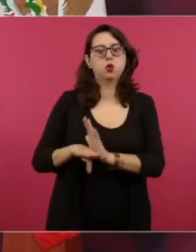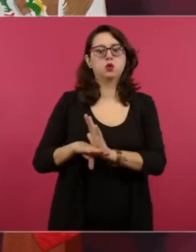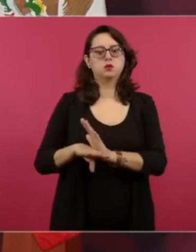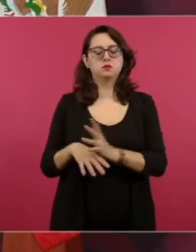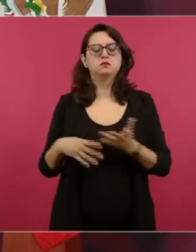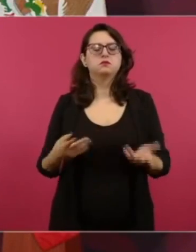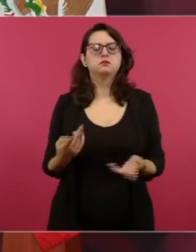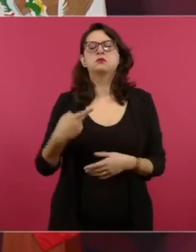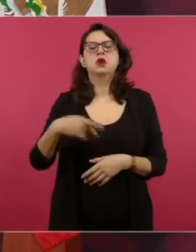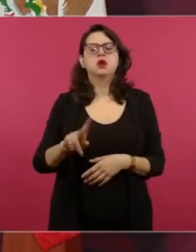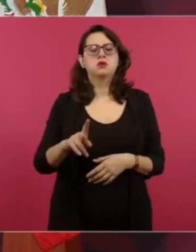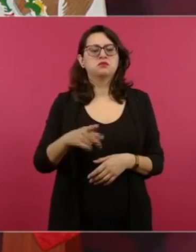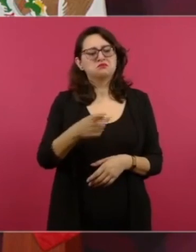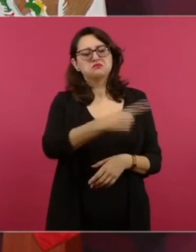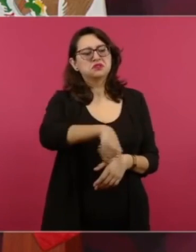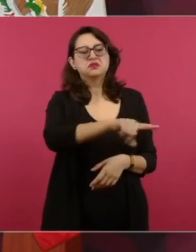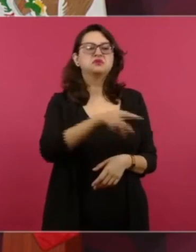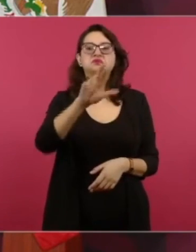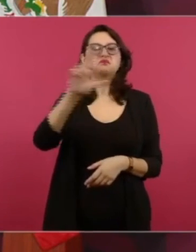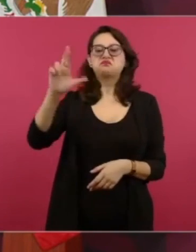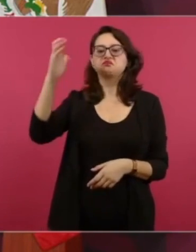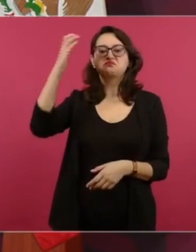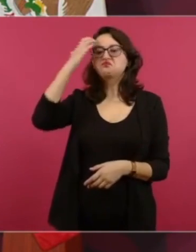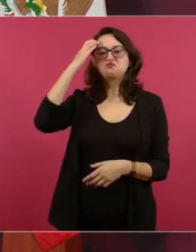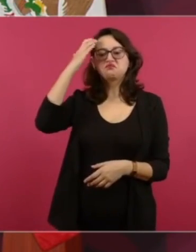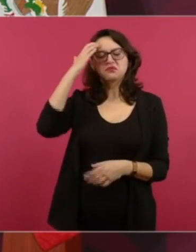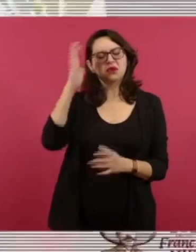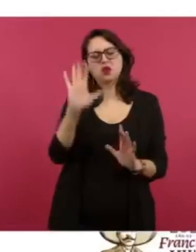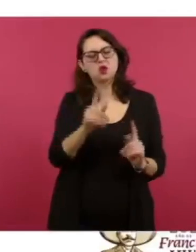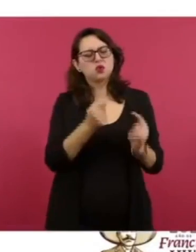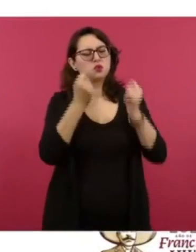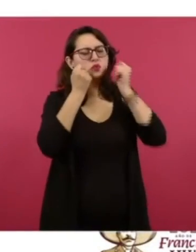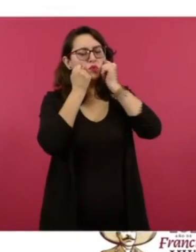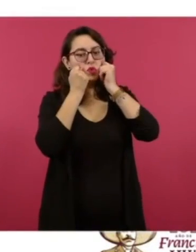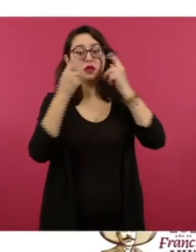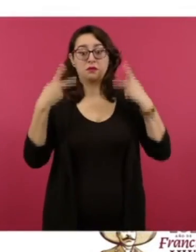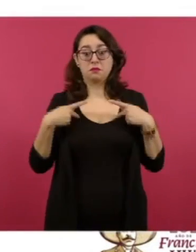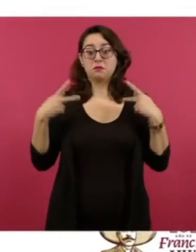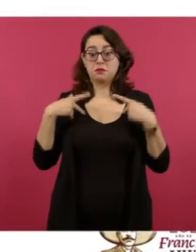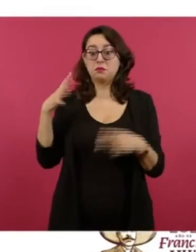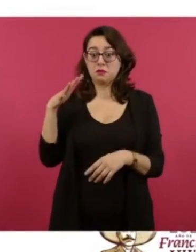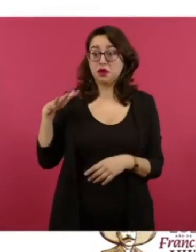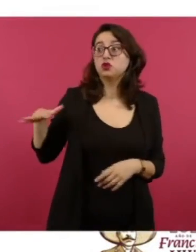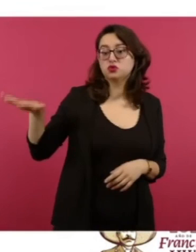secuestro en distintas regiones, en distintos estados del país. Y eso ya no